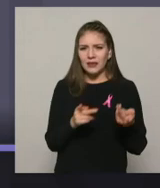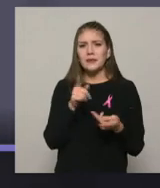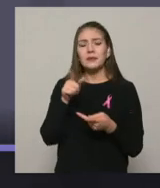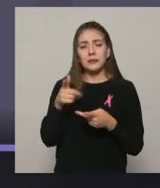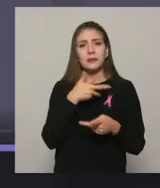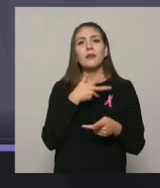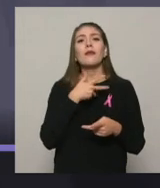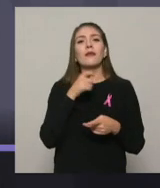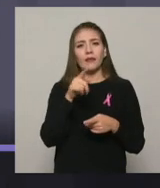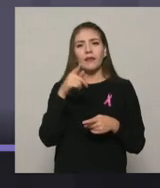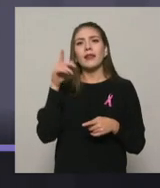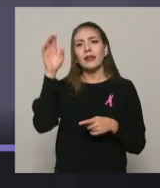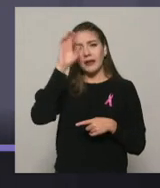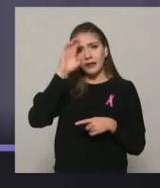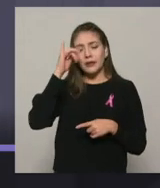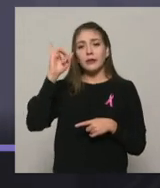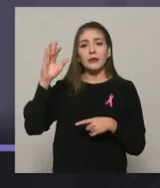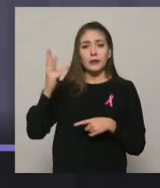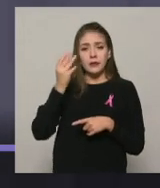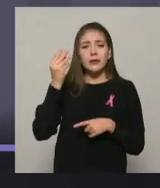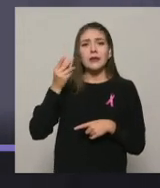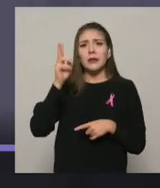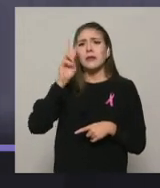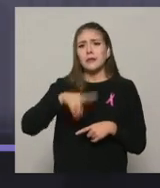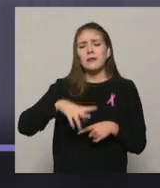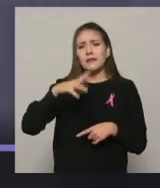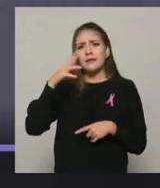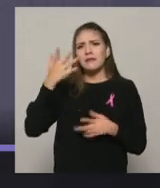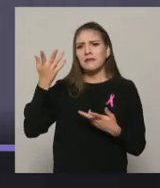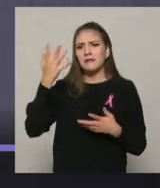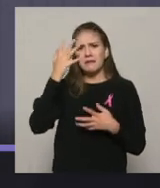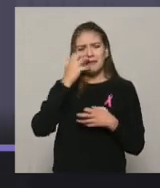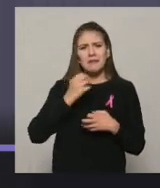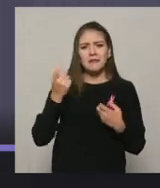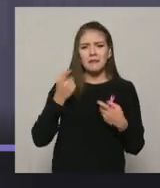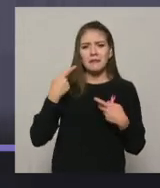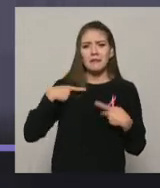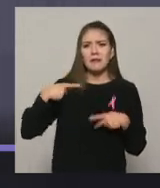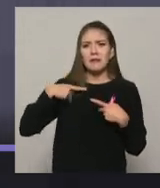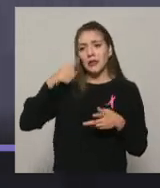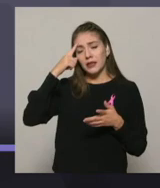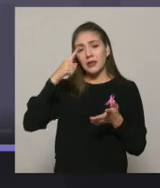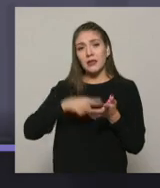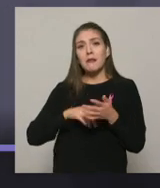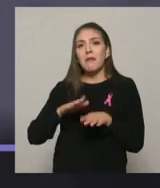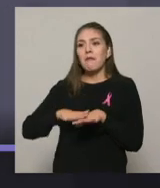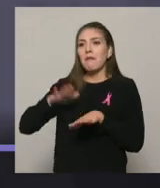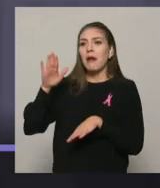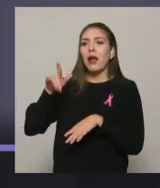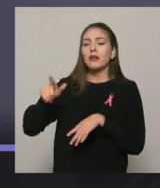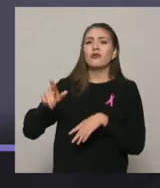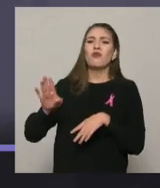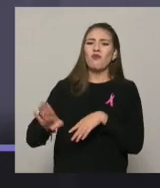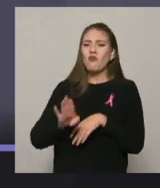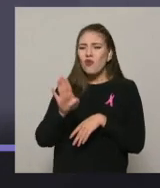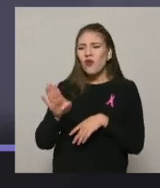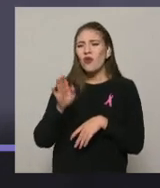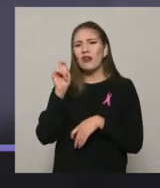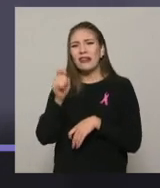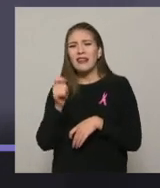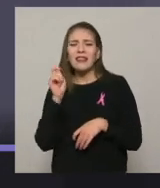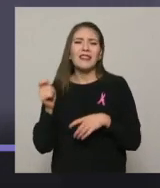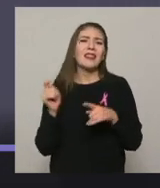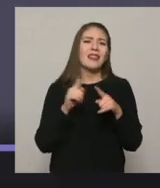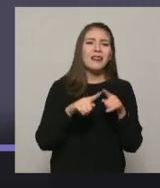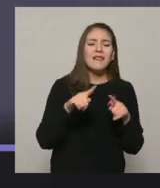es muy lamentable que la gente crea más en hechiceros y brujos que en científicos, y que además les tenga miedo